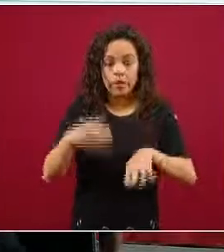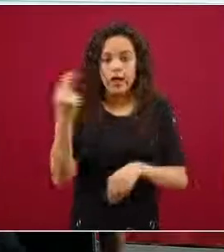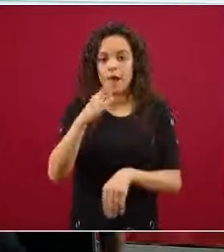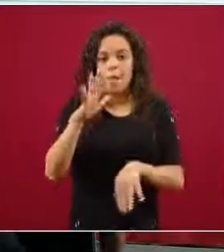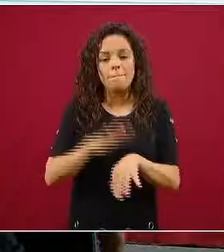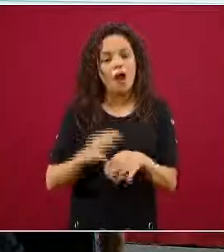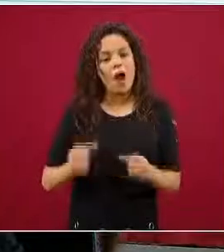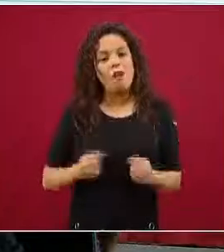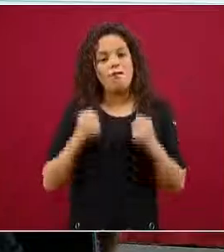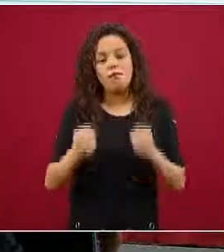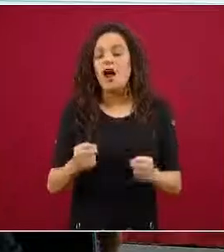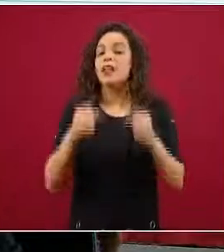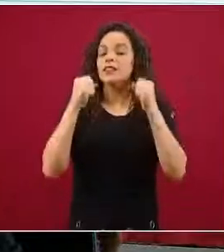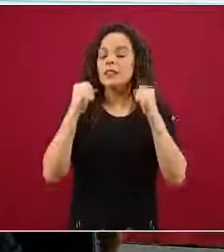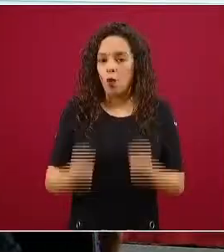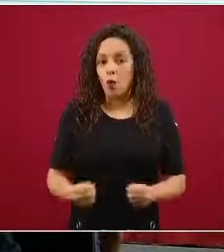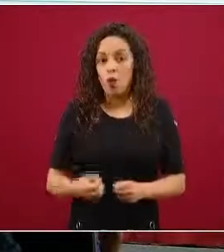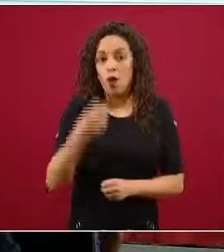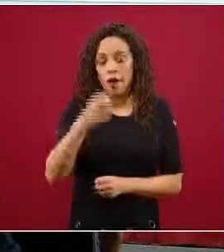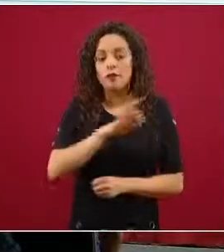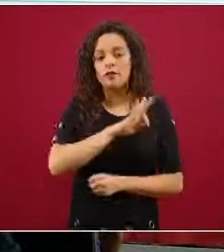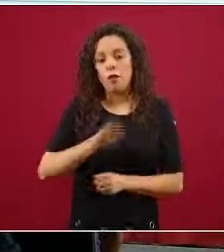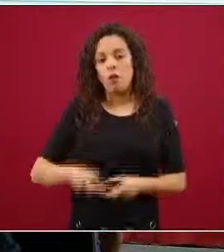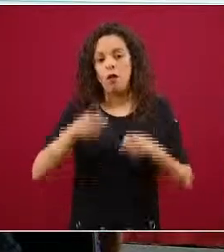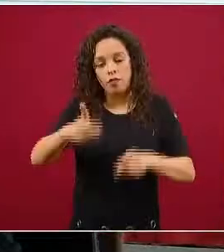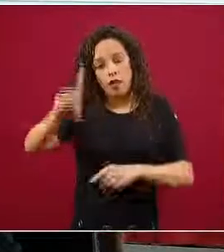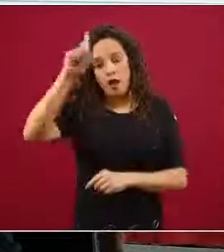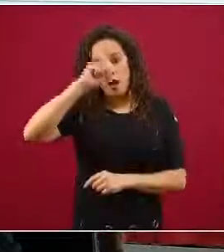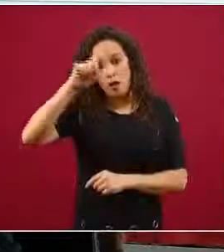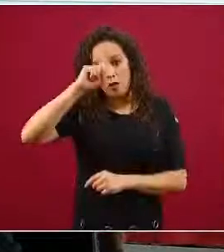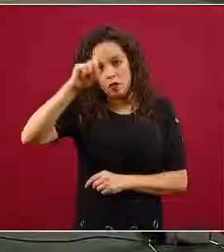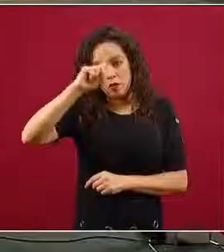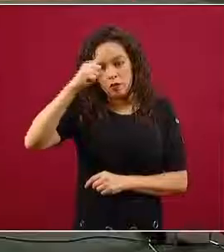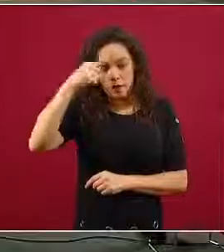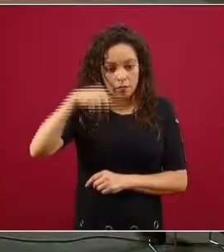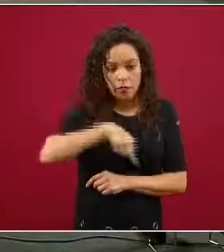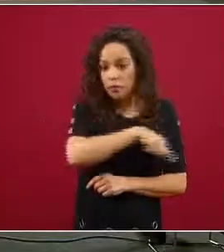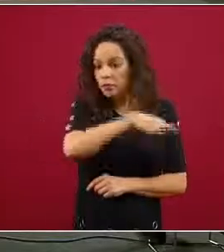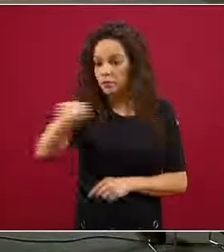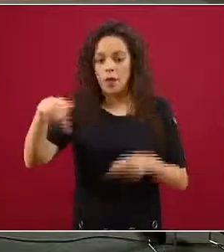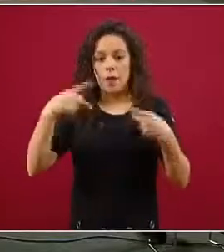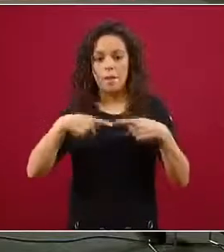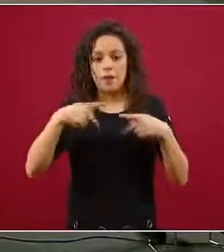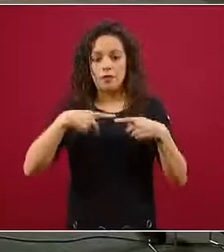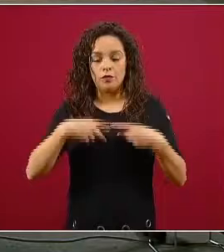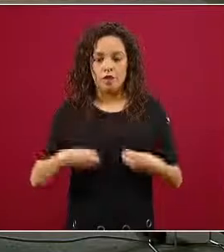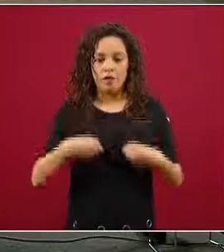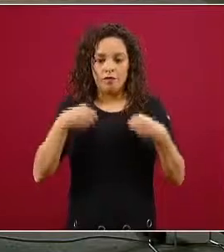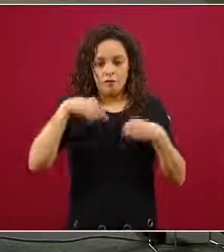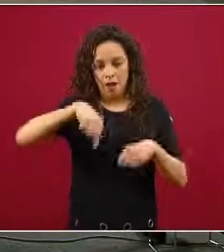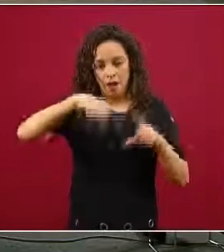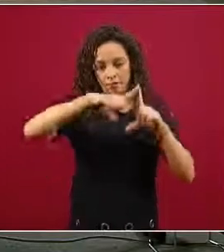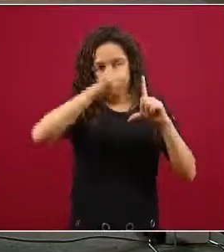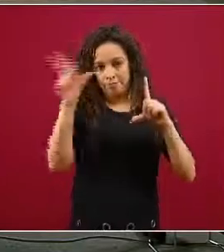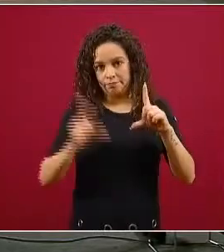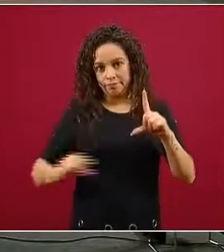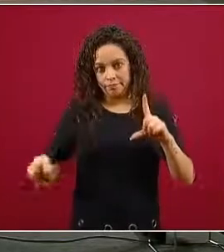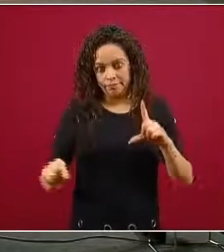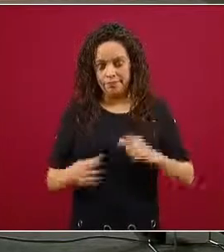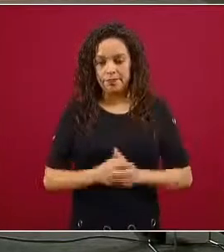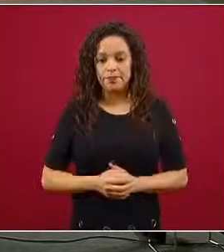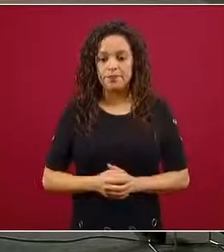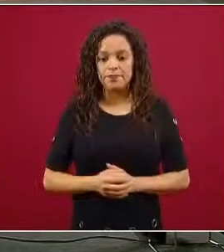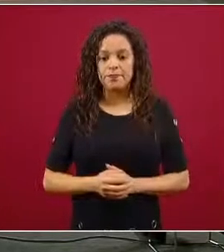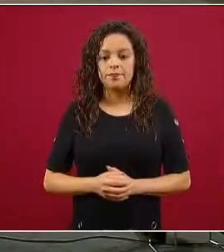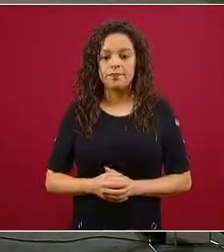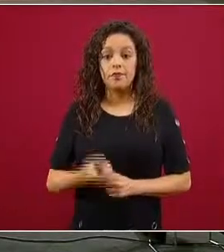emitir las recomendaciones para la población mexicana. Y con ello, el día de hoy pueden